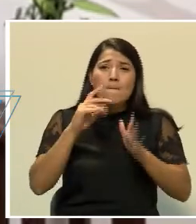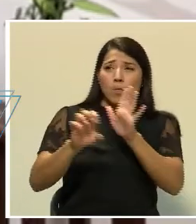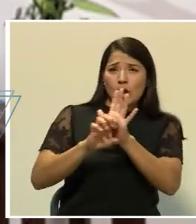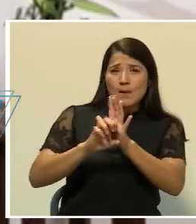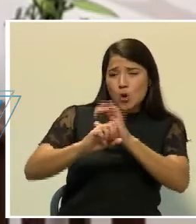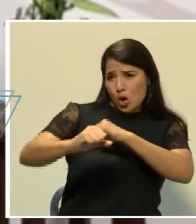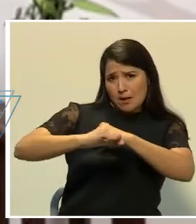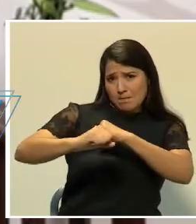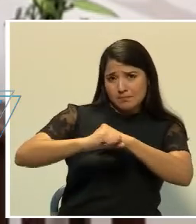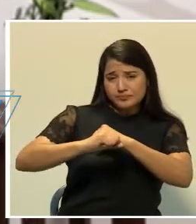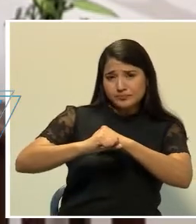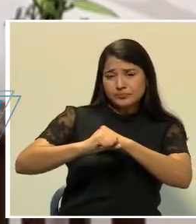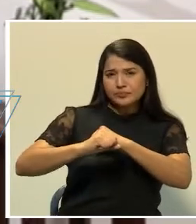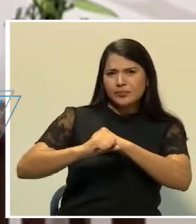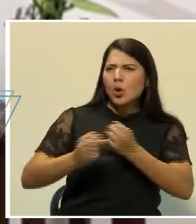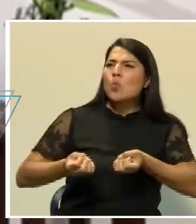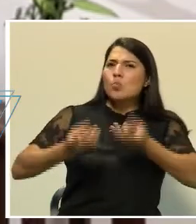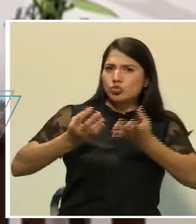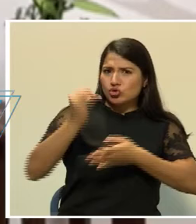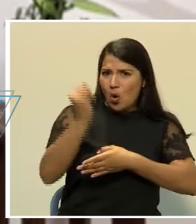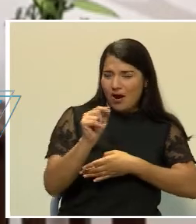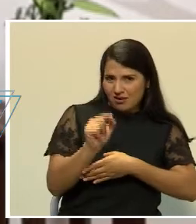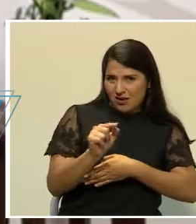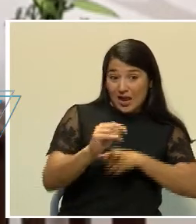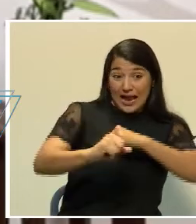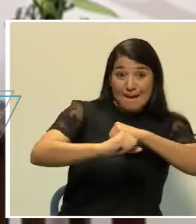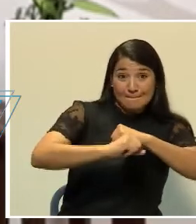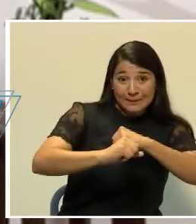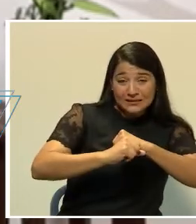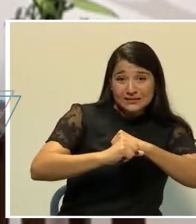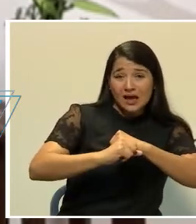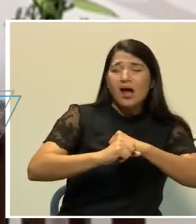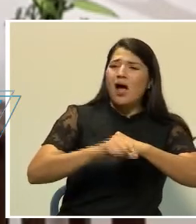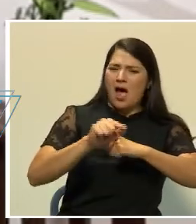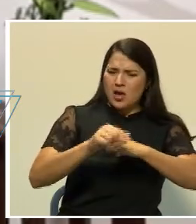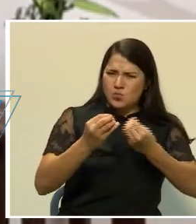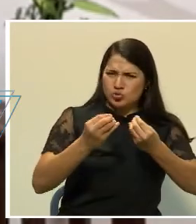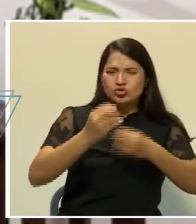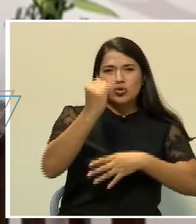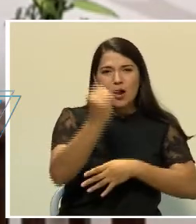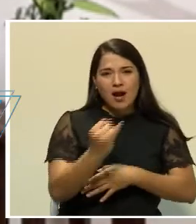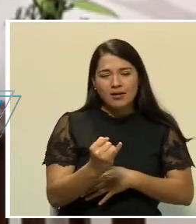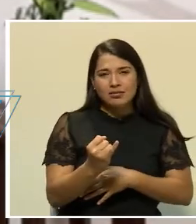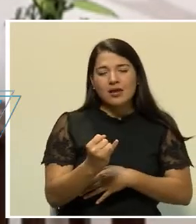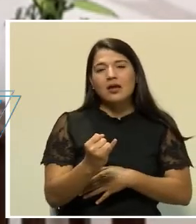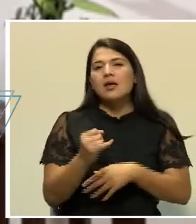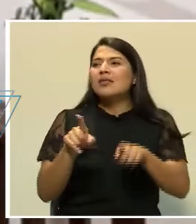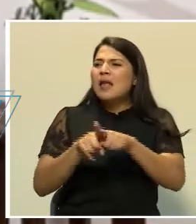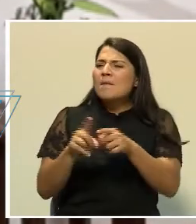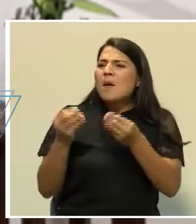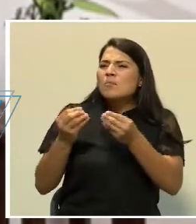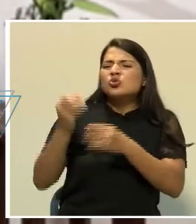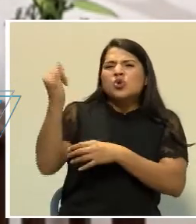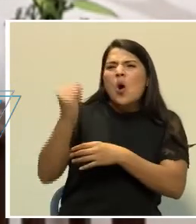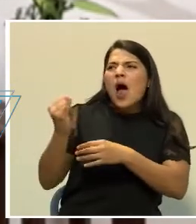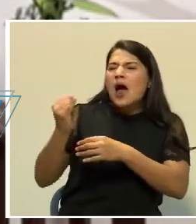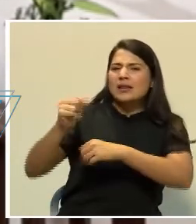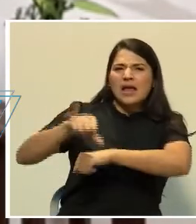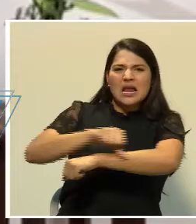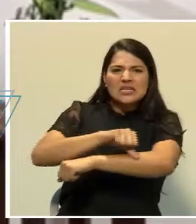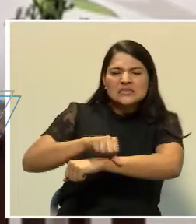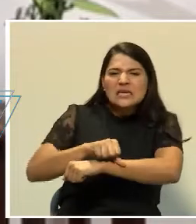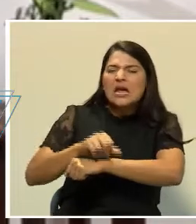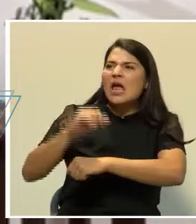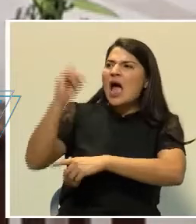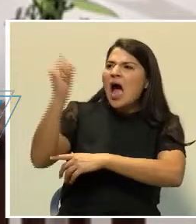campañas publicitarias. Hay mucho arte en una campaña publicitaria, por ejemplo. Hay mucho arte en la arquitectura, en la